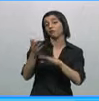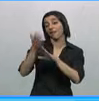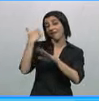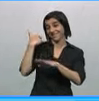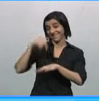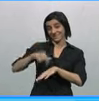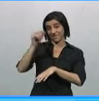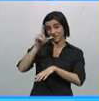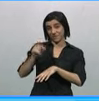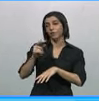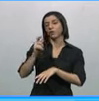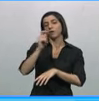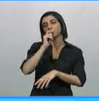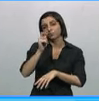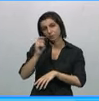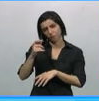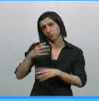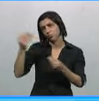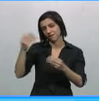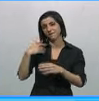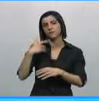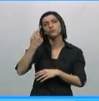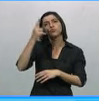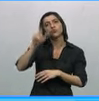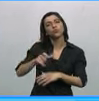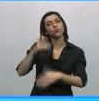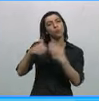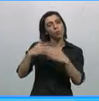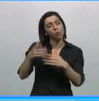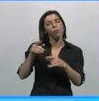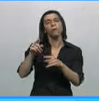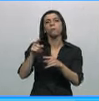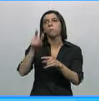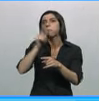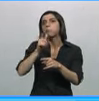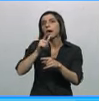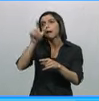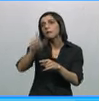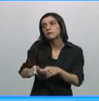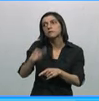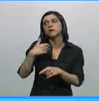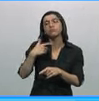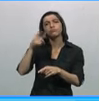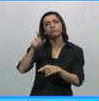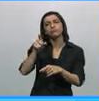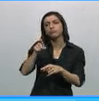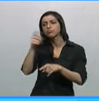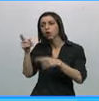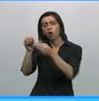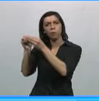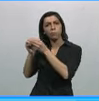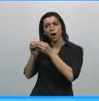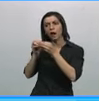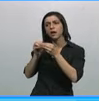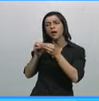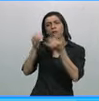Deporte B más de una vez, que da la sensación que transmite mucho dentro del campo de juego a sus compañeros, pero también fuera, a los que